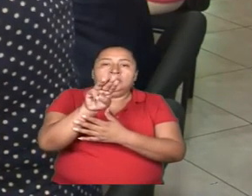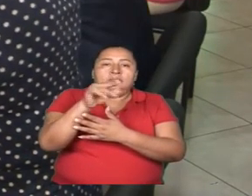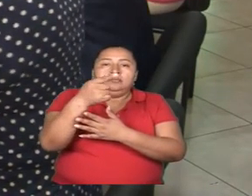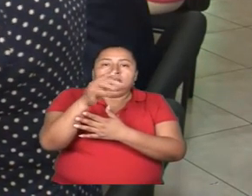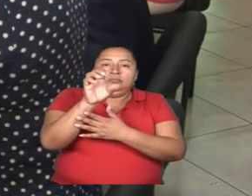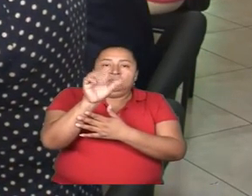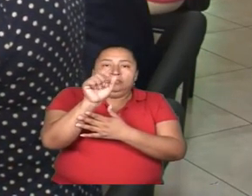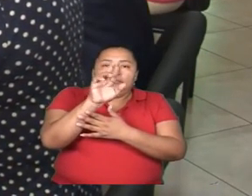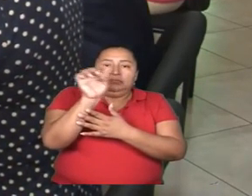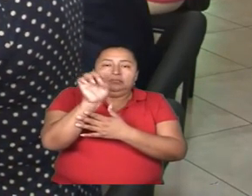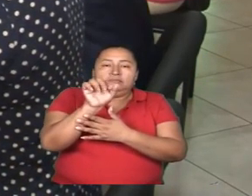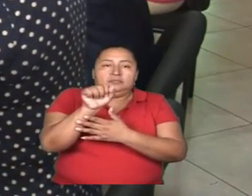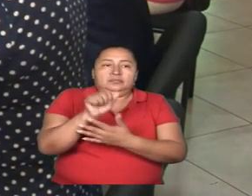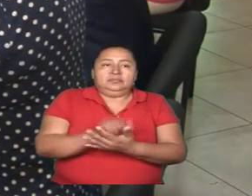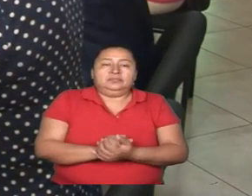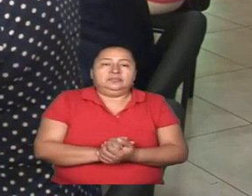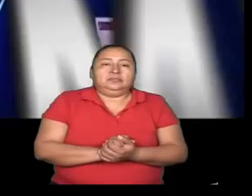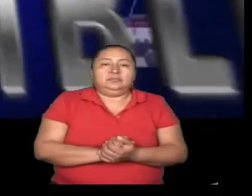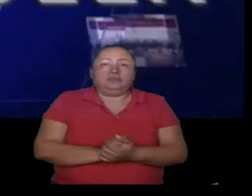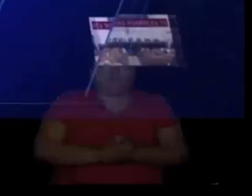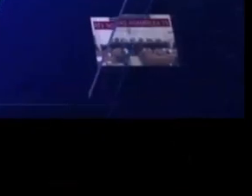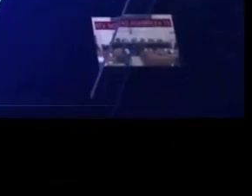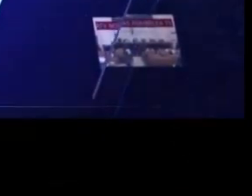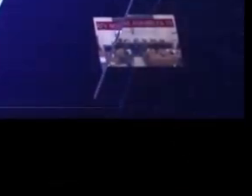informó Miguel Carranza Mena.